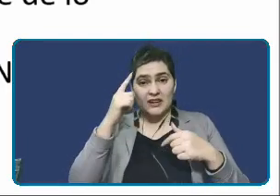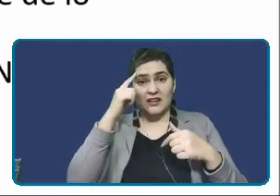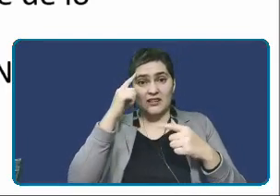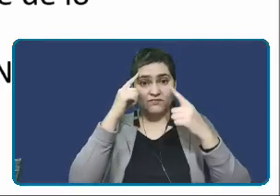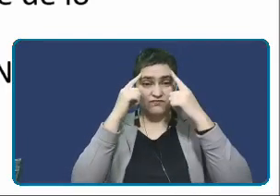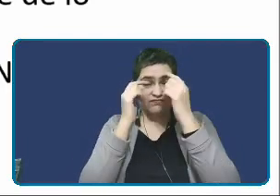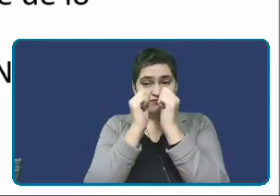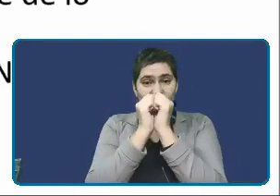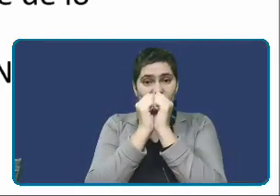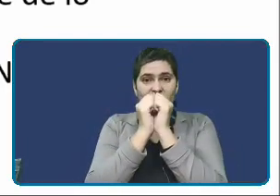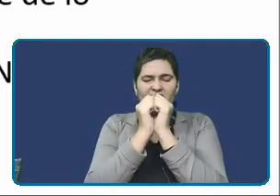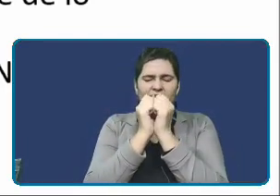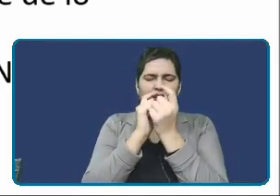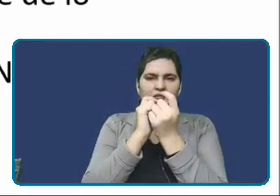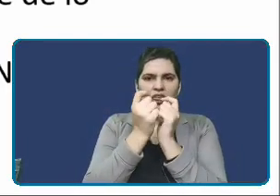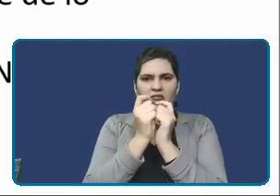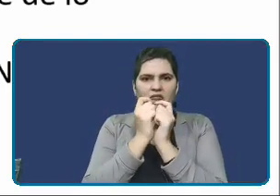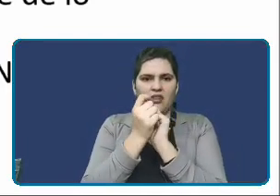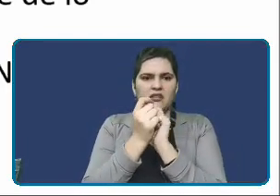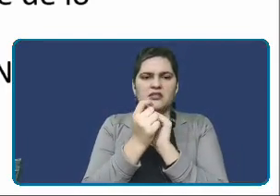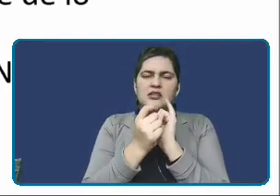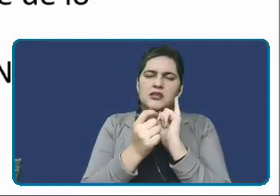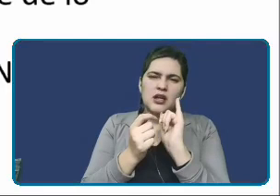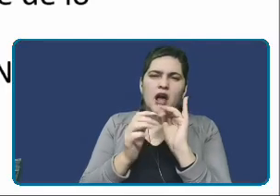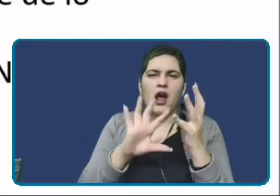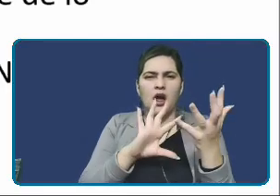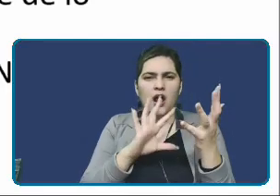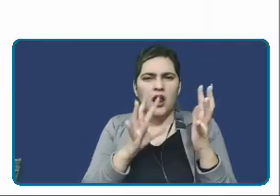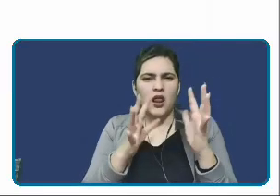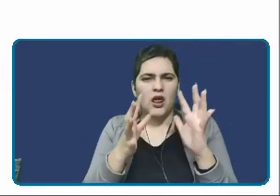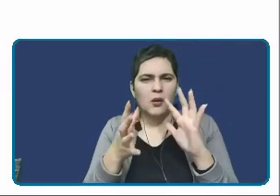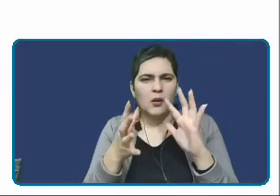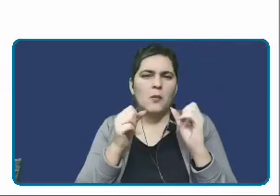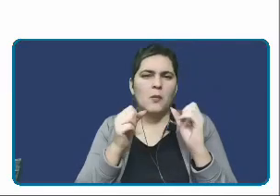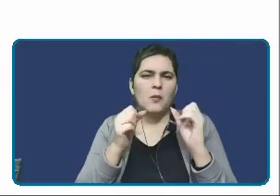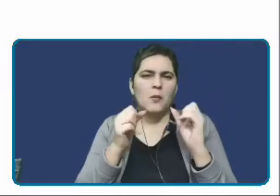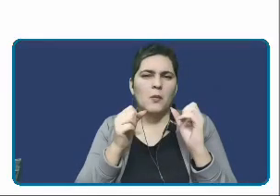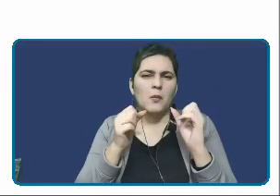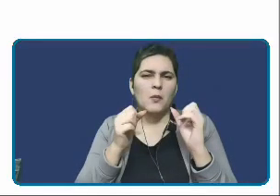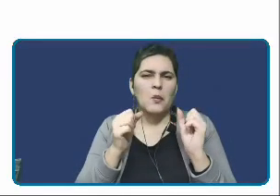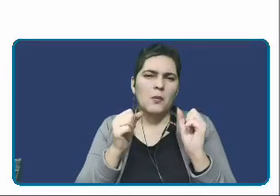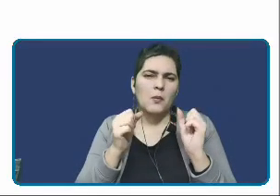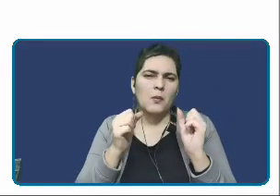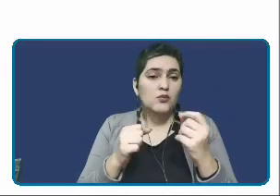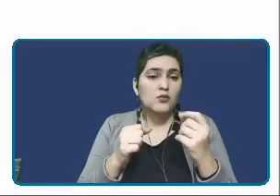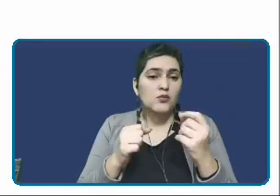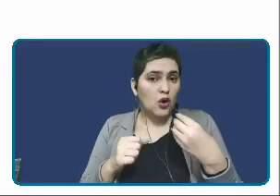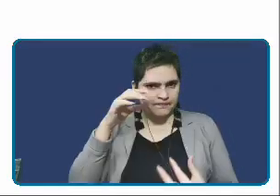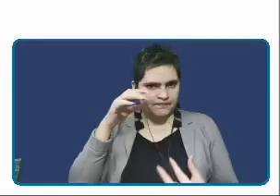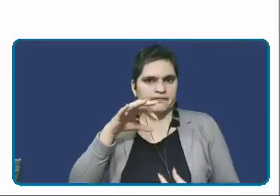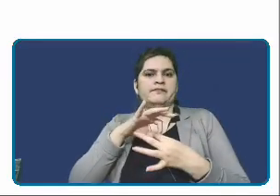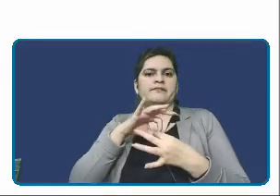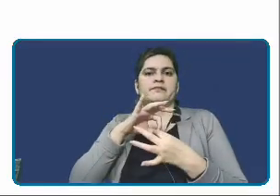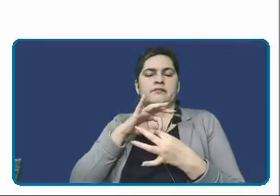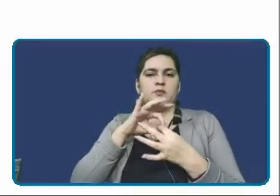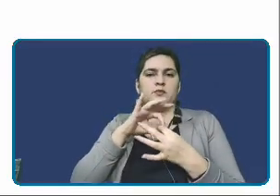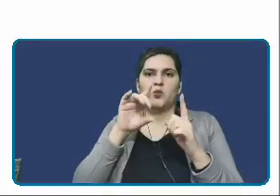bien atractiva la teoría de que sí podía pasar eso, o sea, algo que me estoy comiendo va a ir a actuar en mi cerebro. Y por eso tuvo